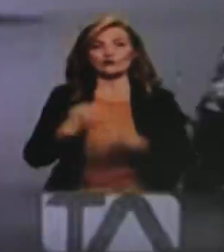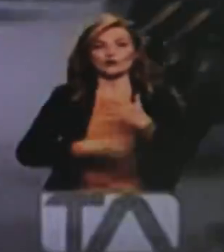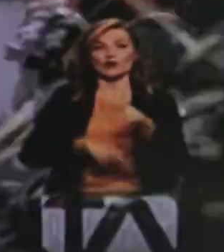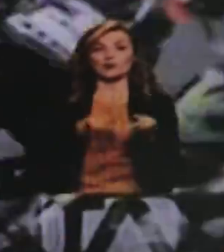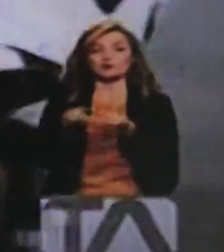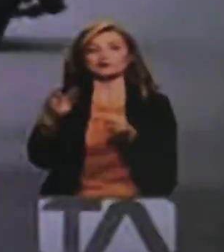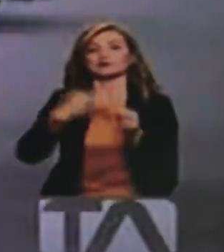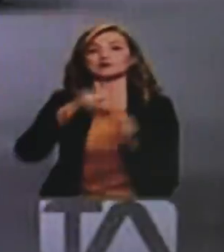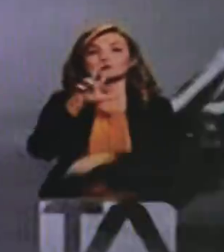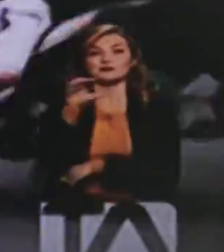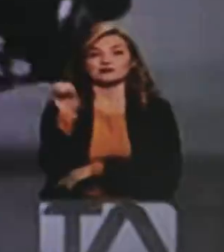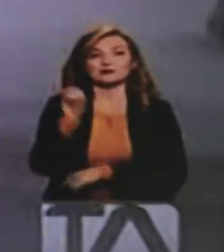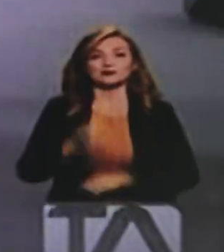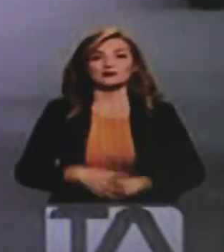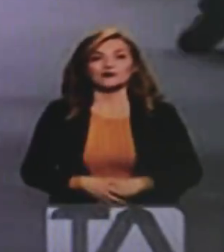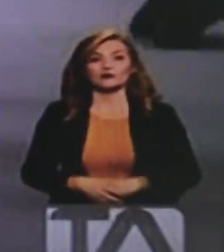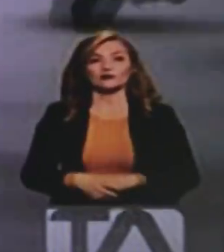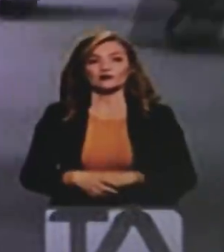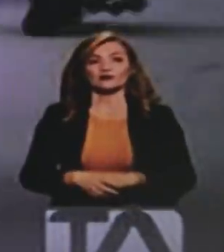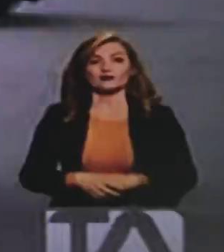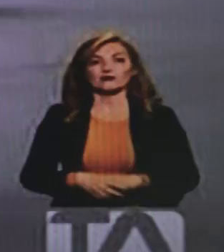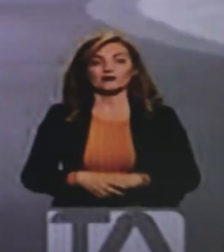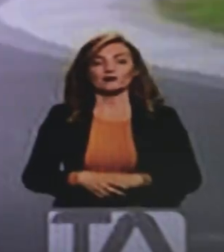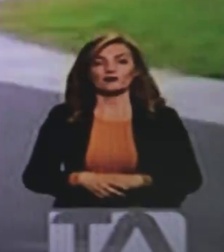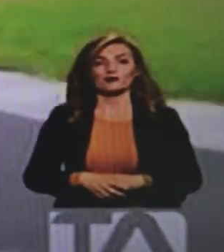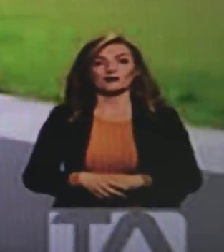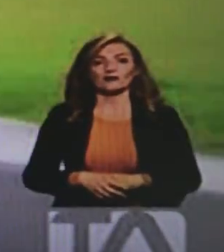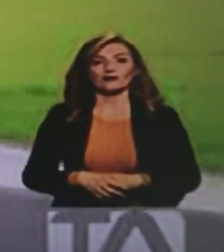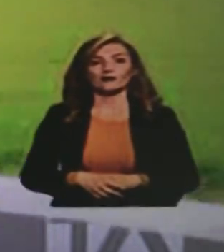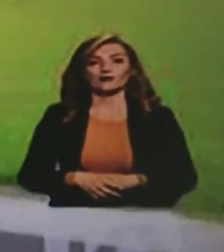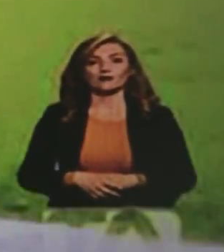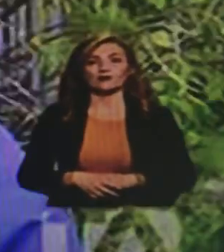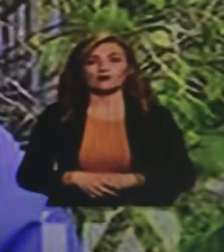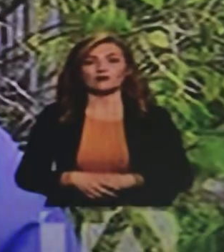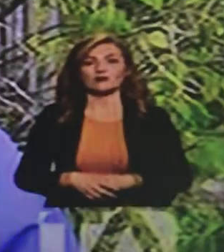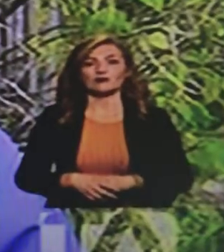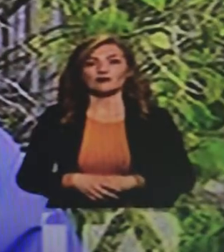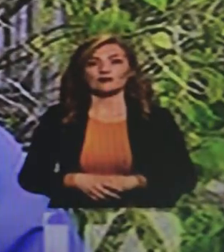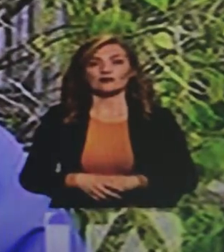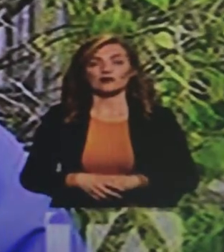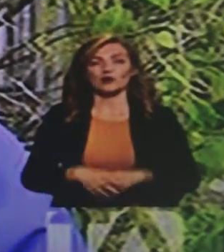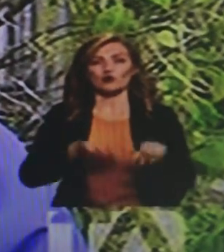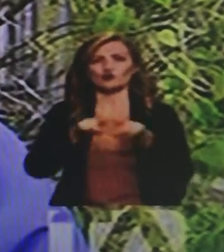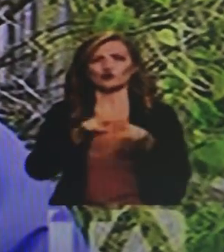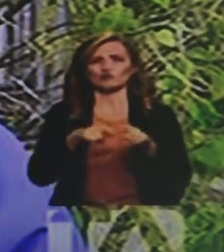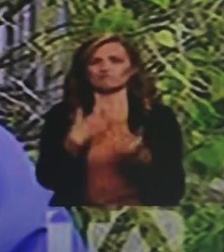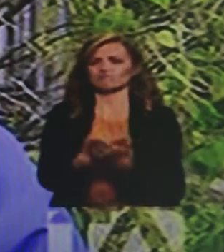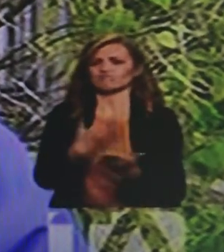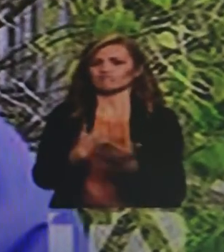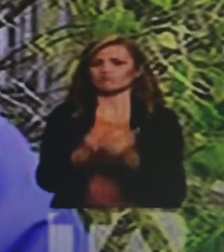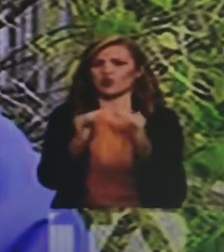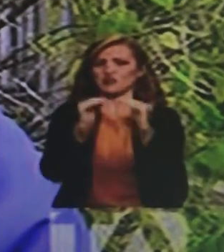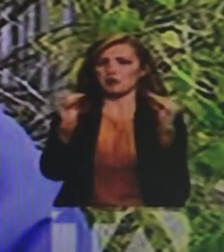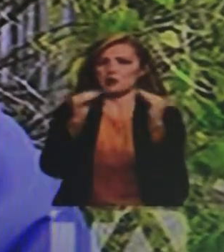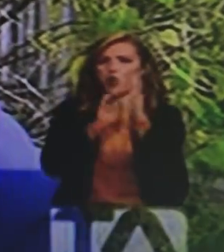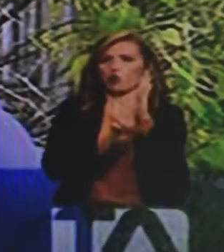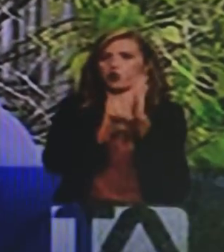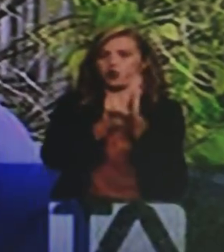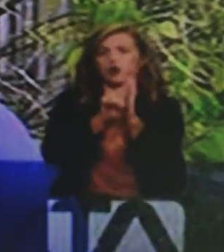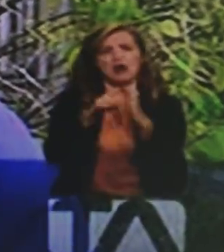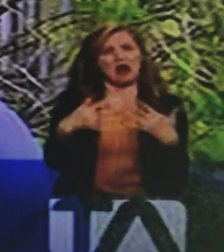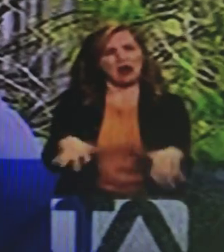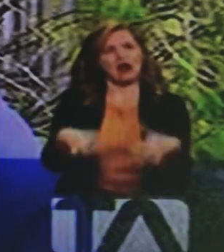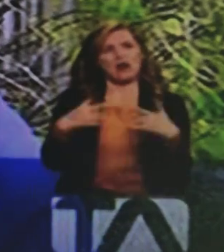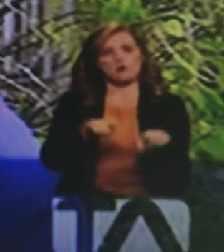30 competidores en la pista. Más que todo, el torneo ha sido súper exigente, cada vez sigue subiendo el nivel. Hay un